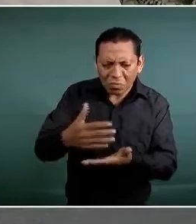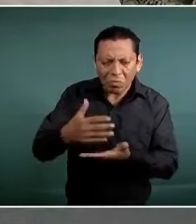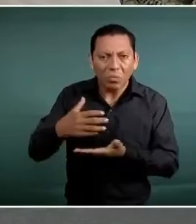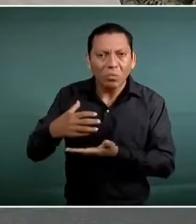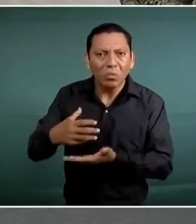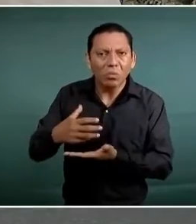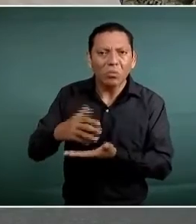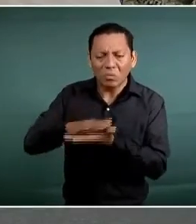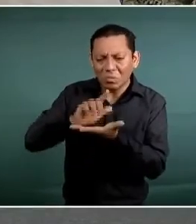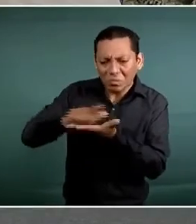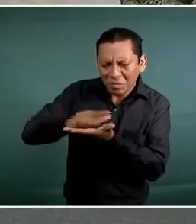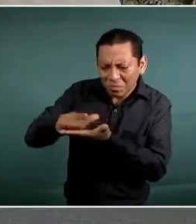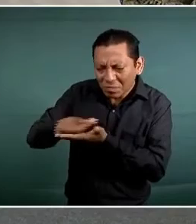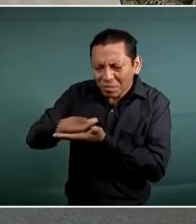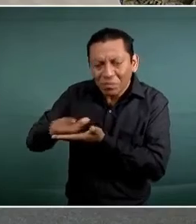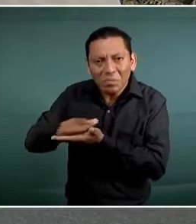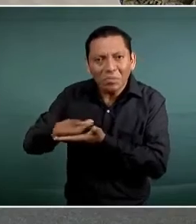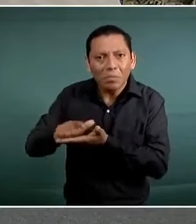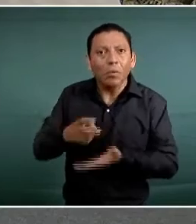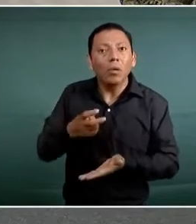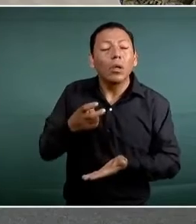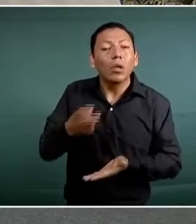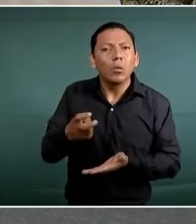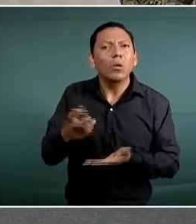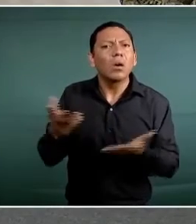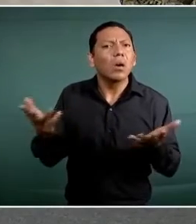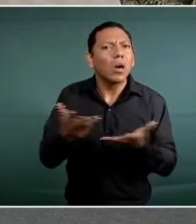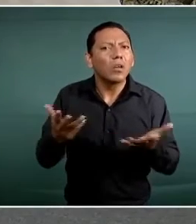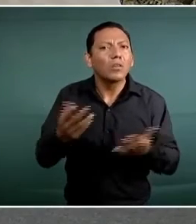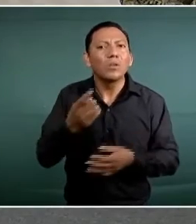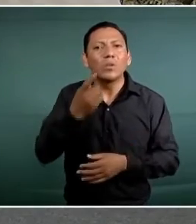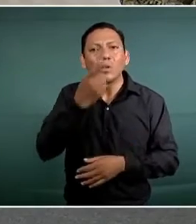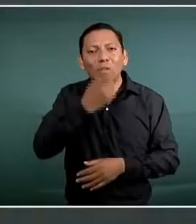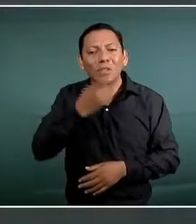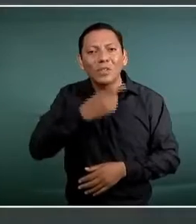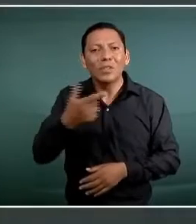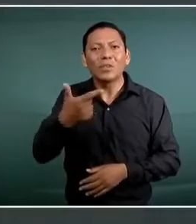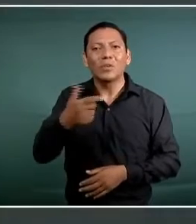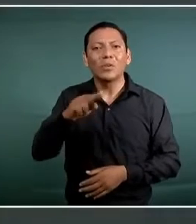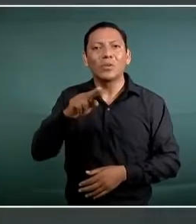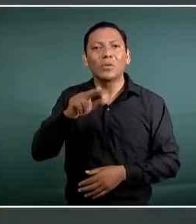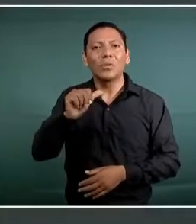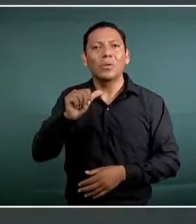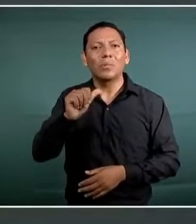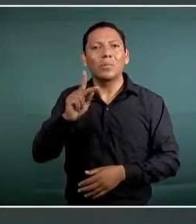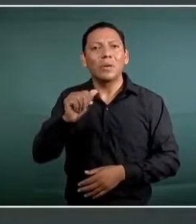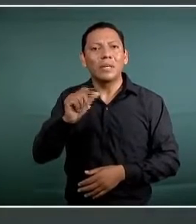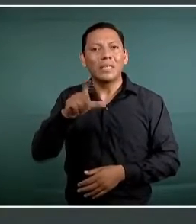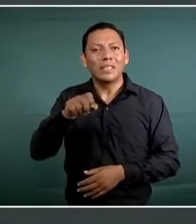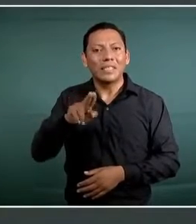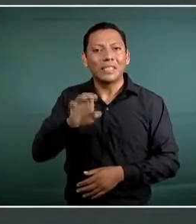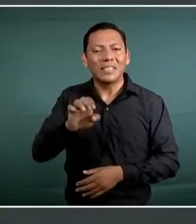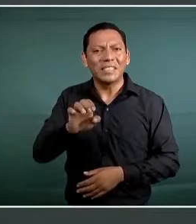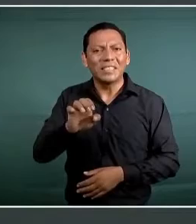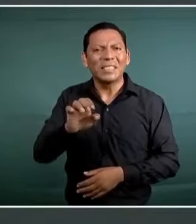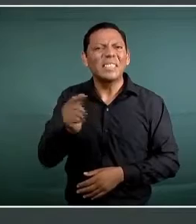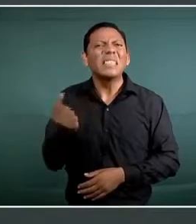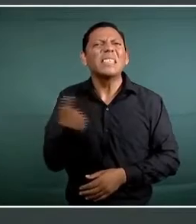la lavaba y de eso se hace el dulce de huapaque, que es